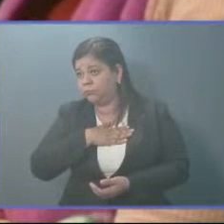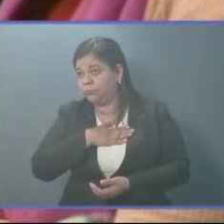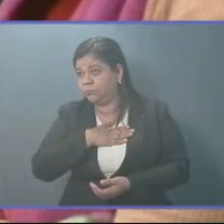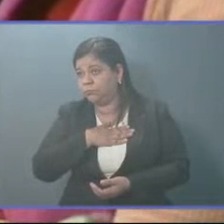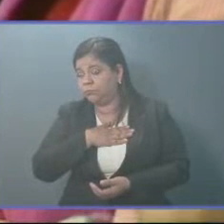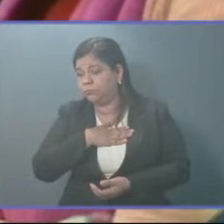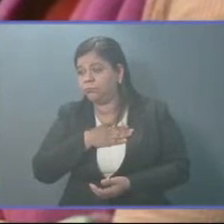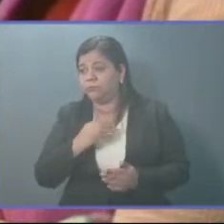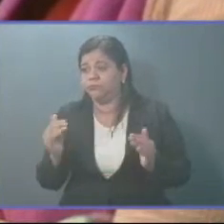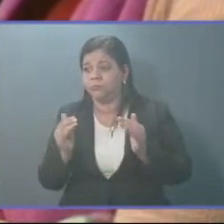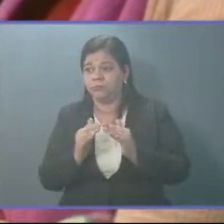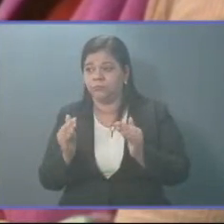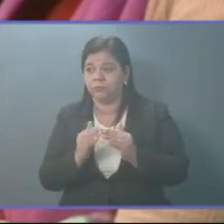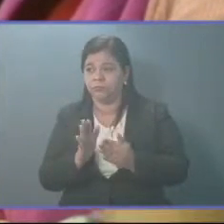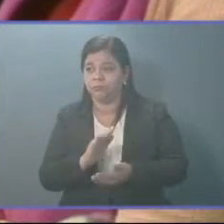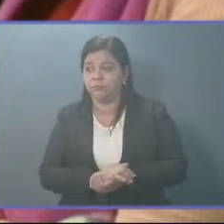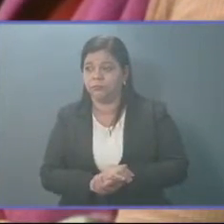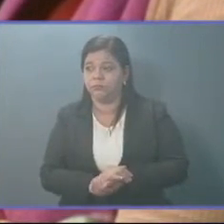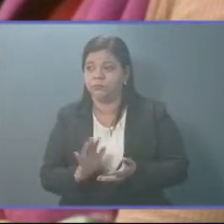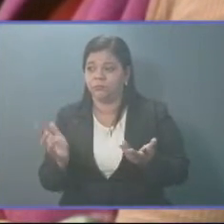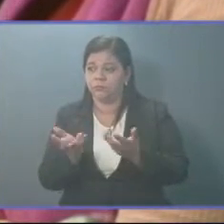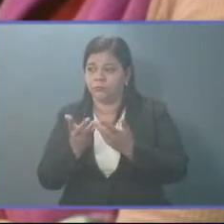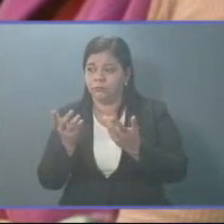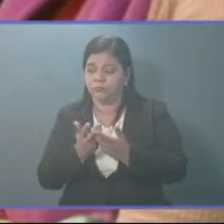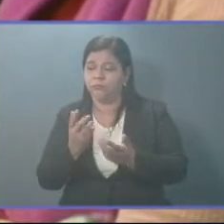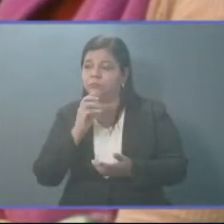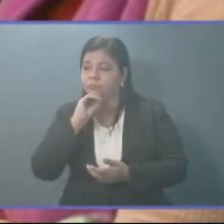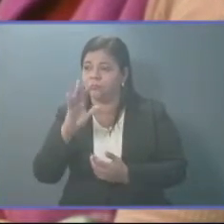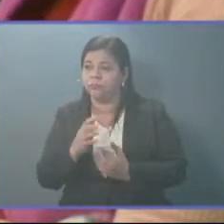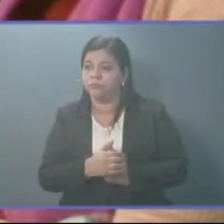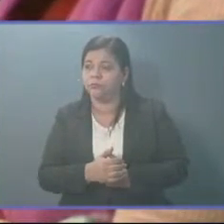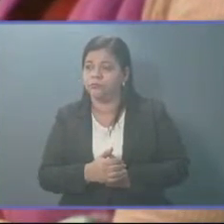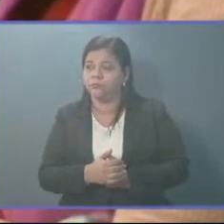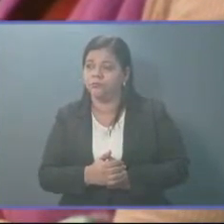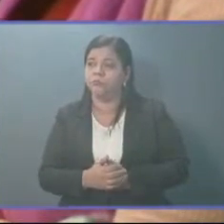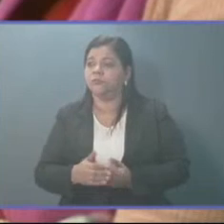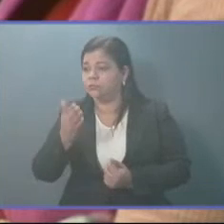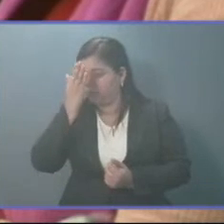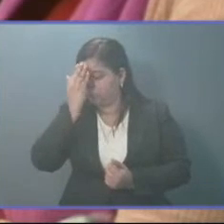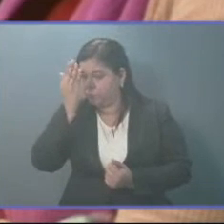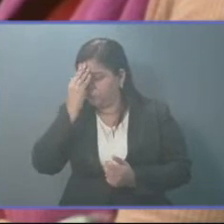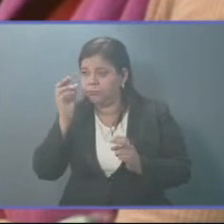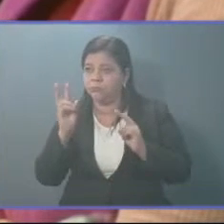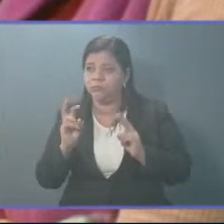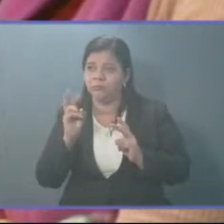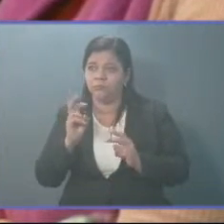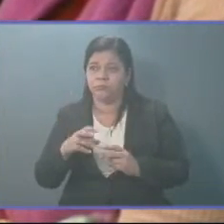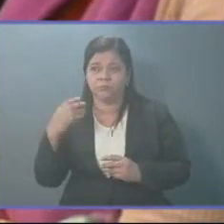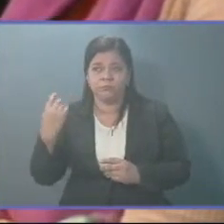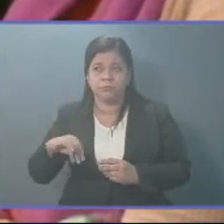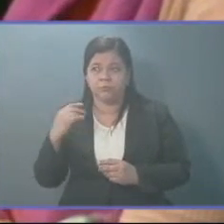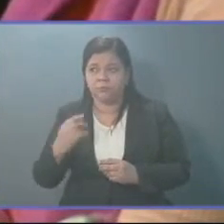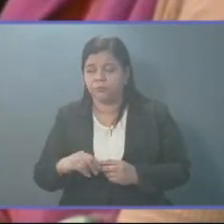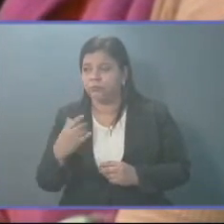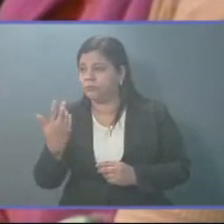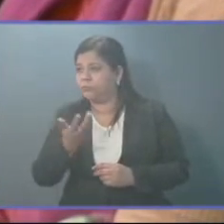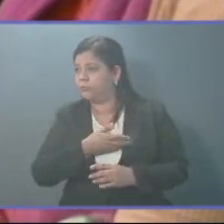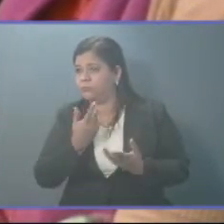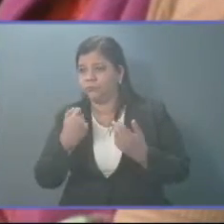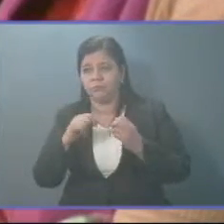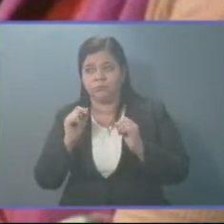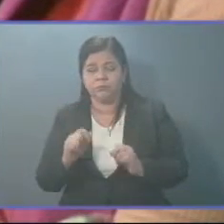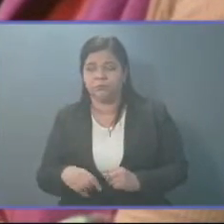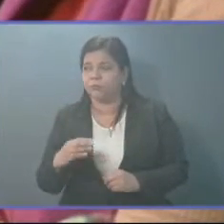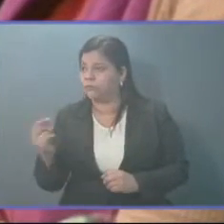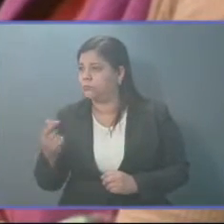al igual que los compañeros, sé que urge este tema, pero no lo podemos hacer a